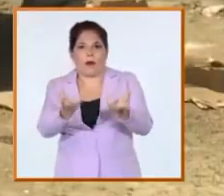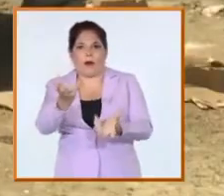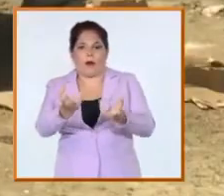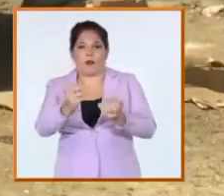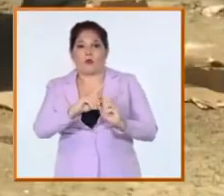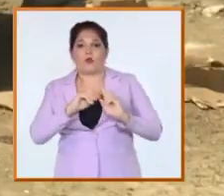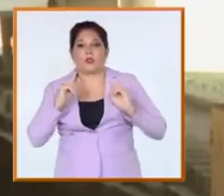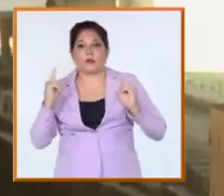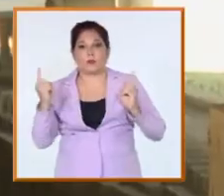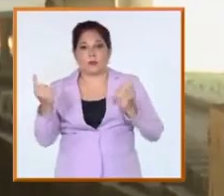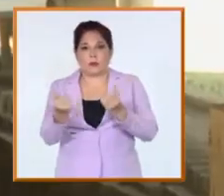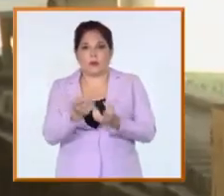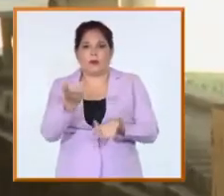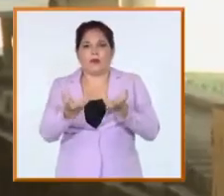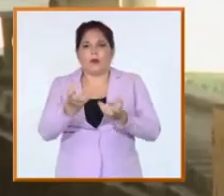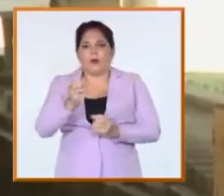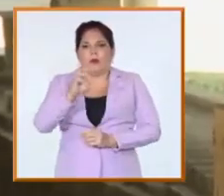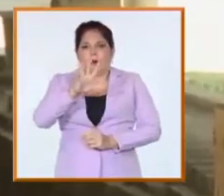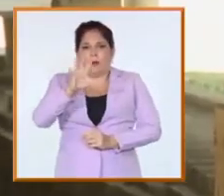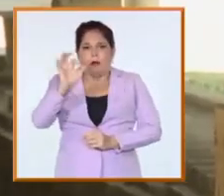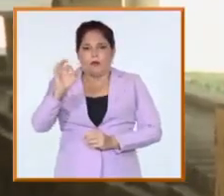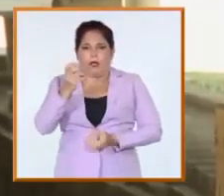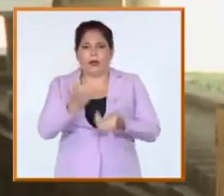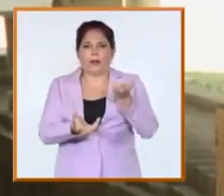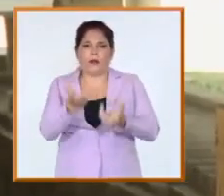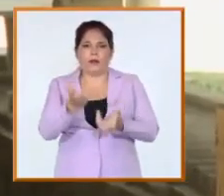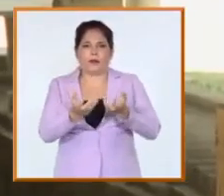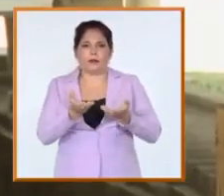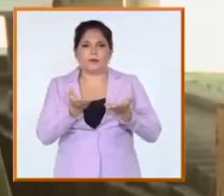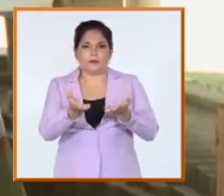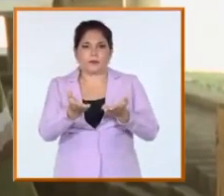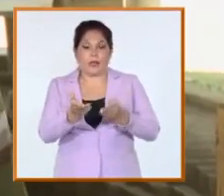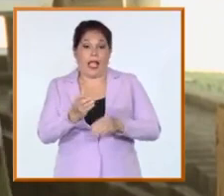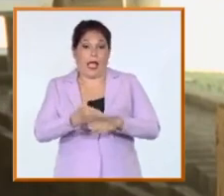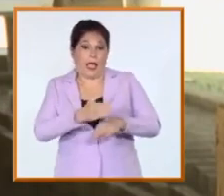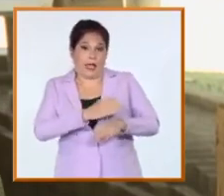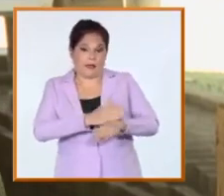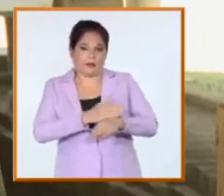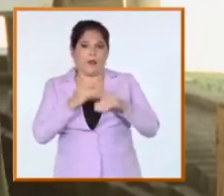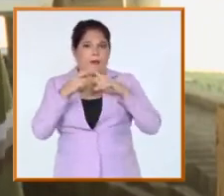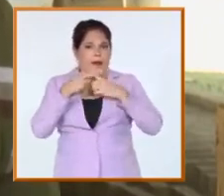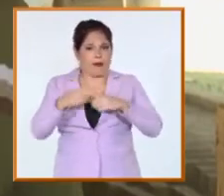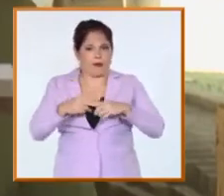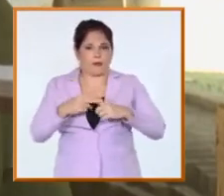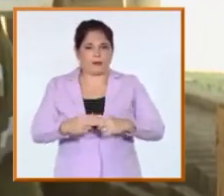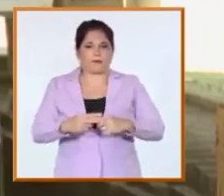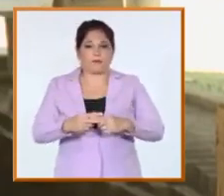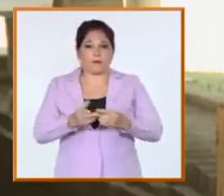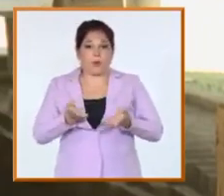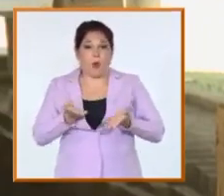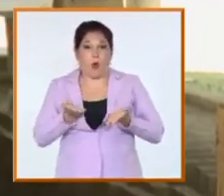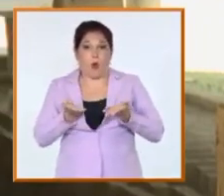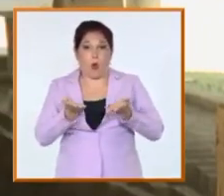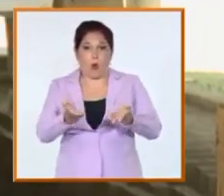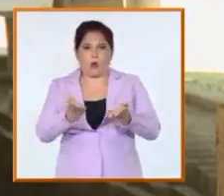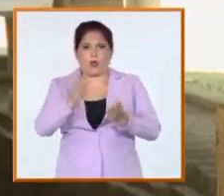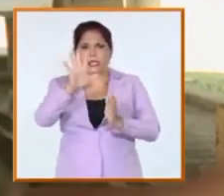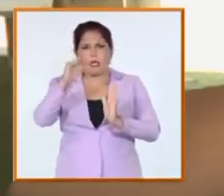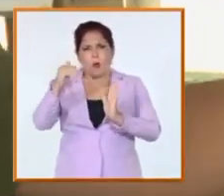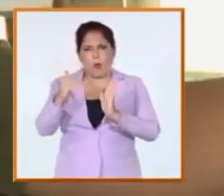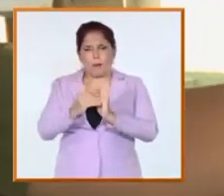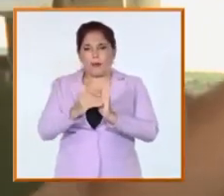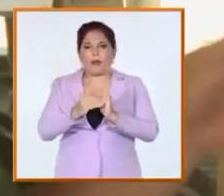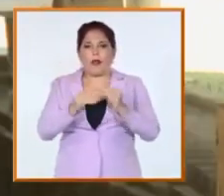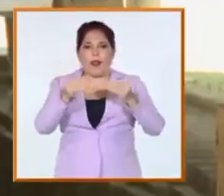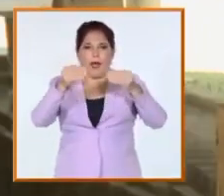de aproximadamente unas 500 quemas antes de pedir la primera reparación el horno quema 5000 ladrillos